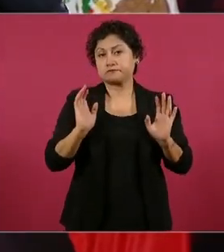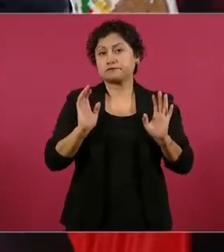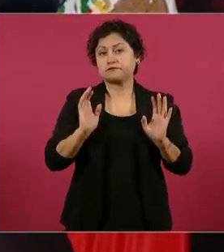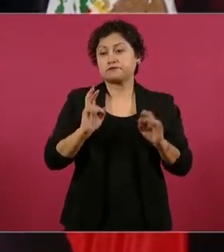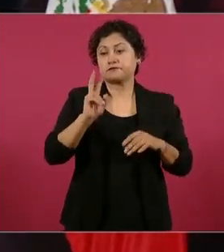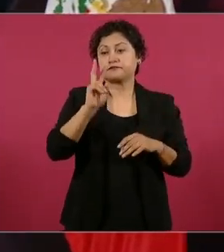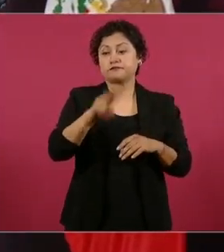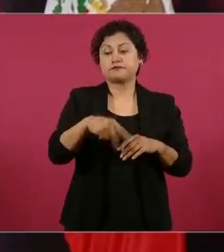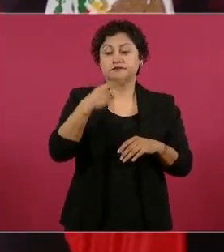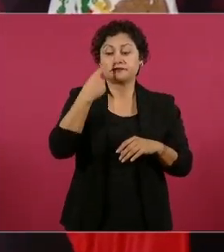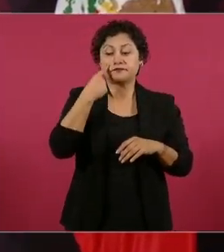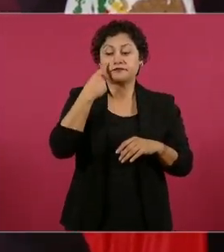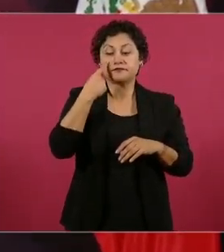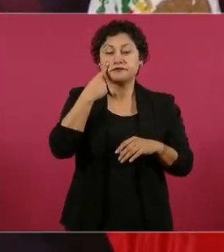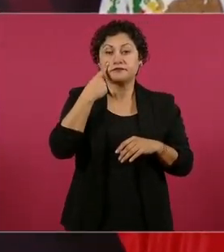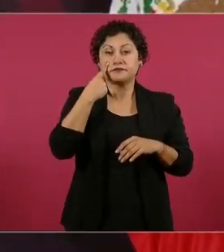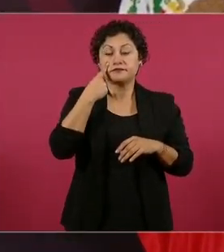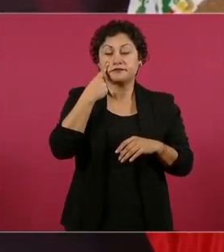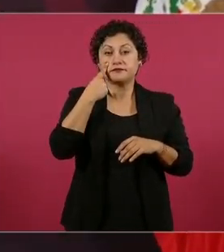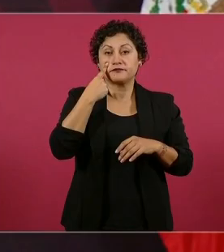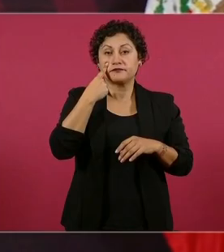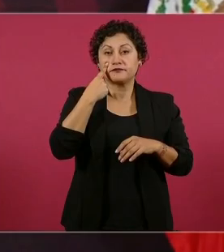mandamos,